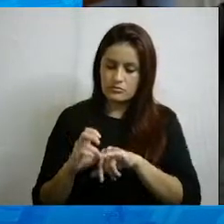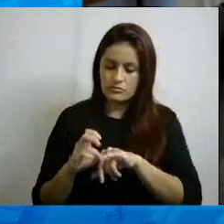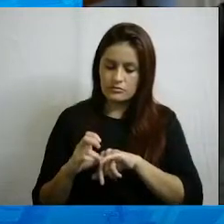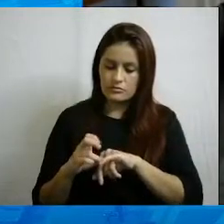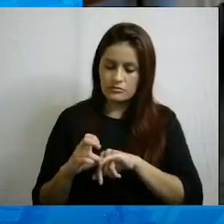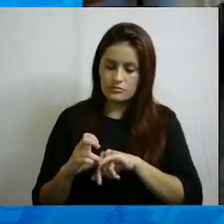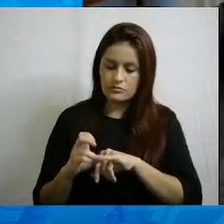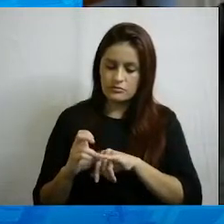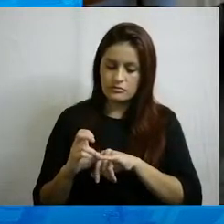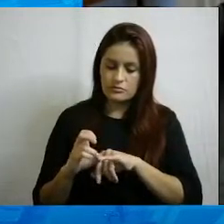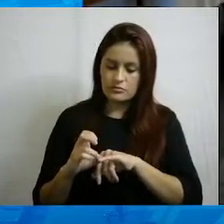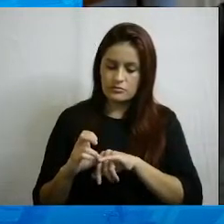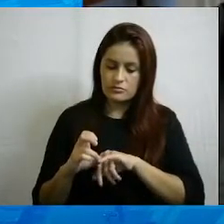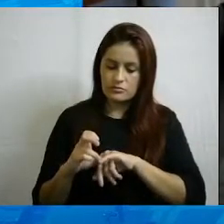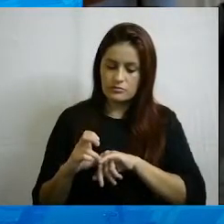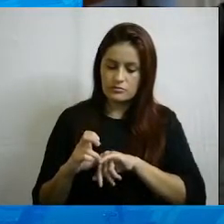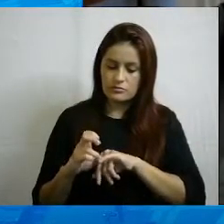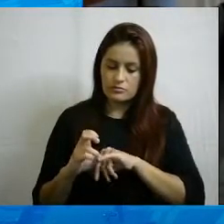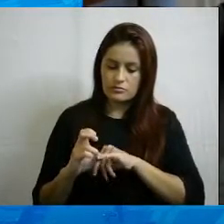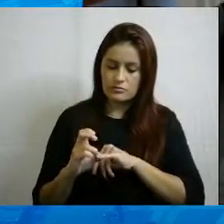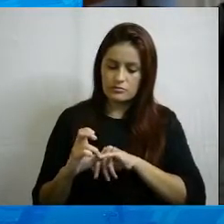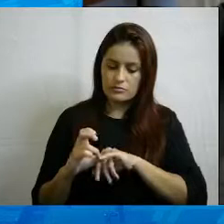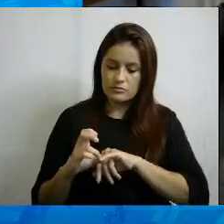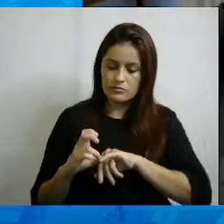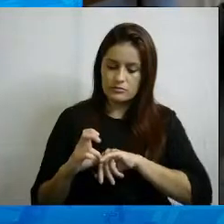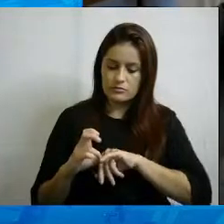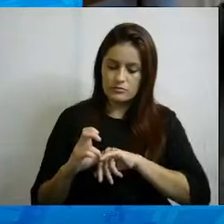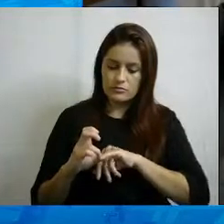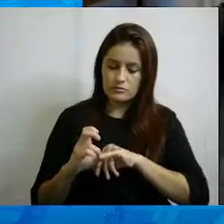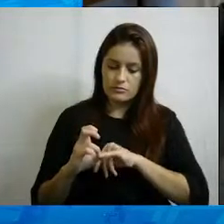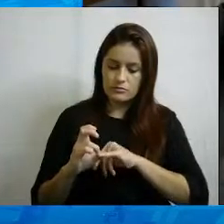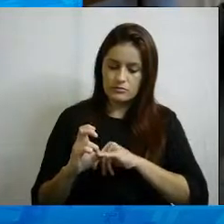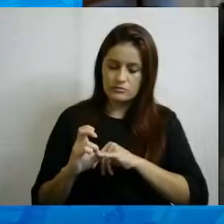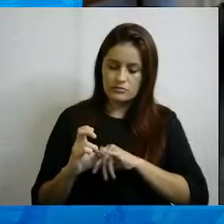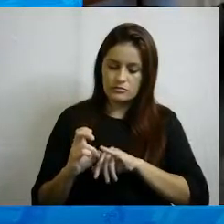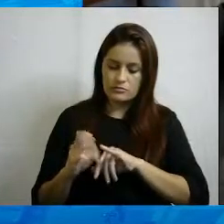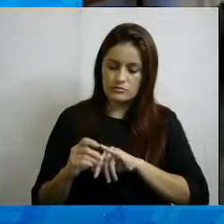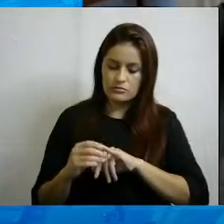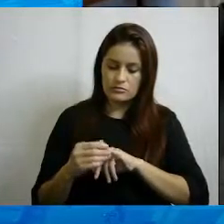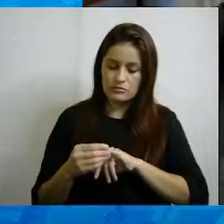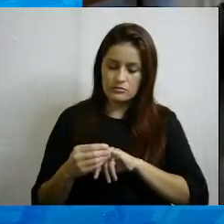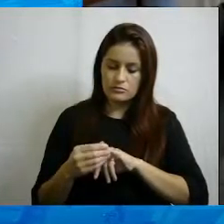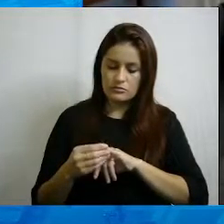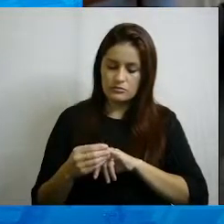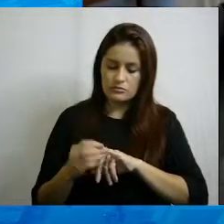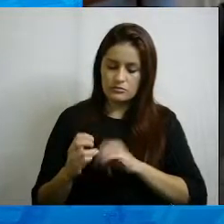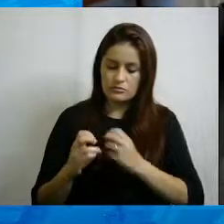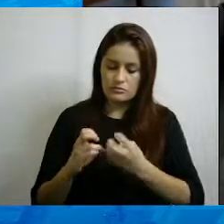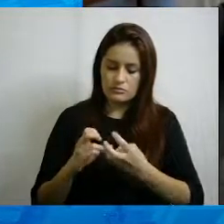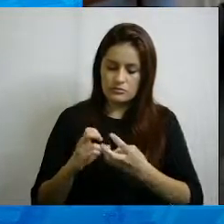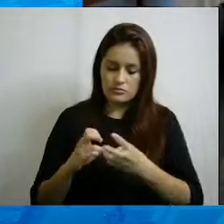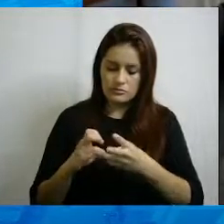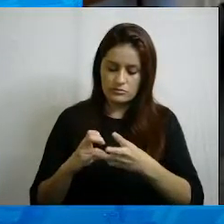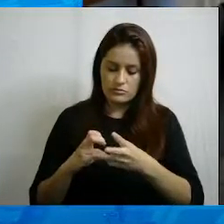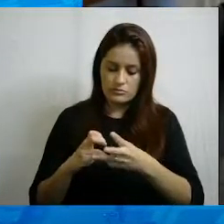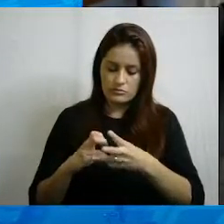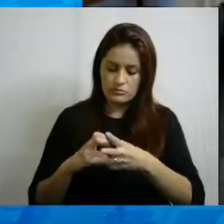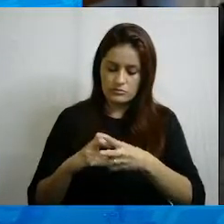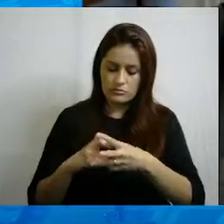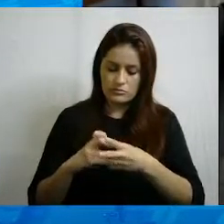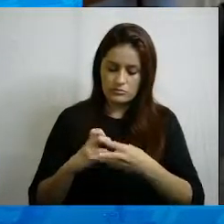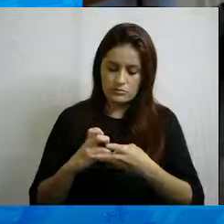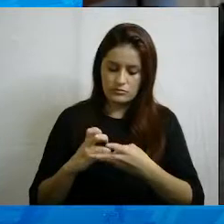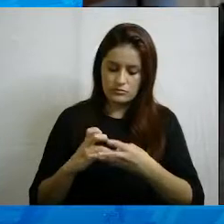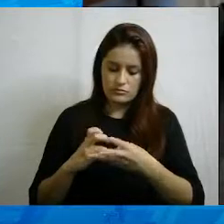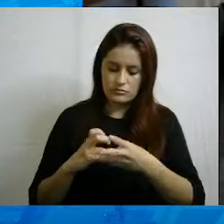por la presentación de esta problemática o preocupación que tiene también la comunidad. Se ha abordado en el Consejo pasado, en